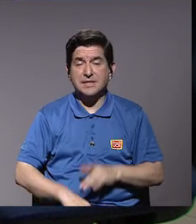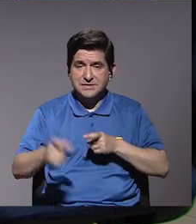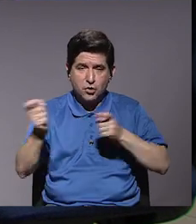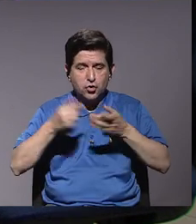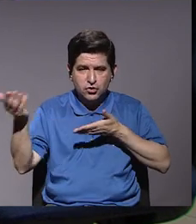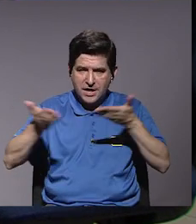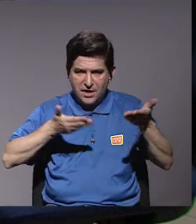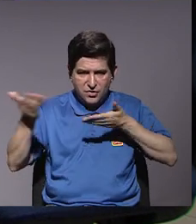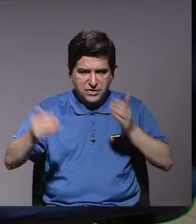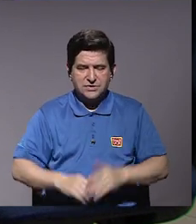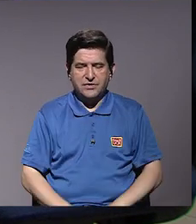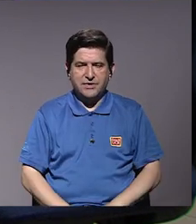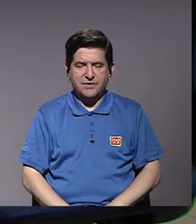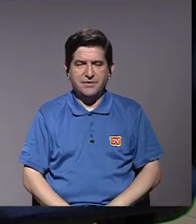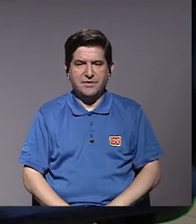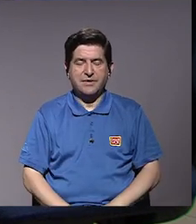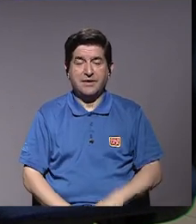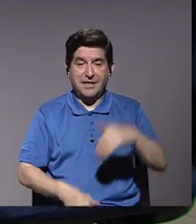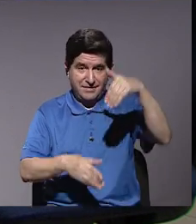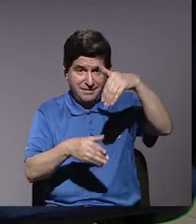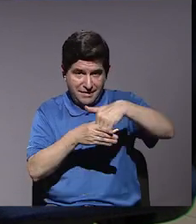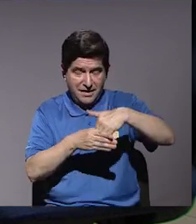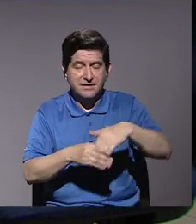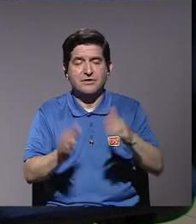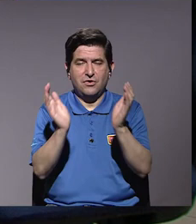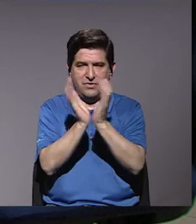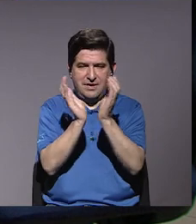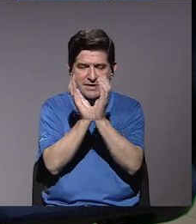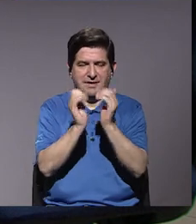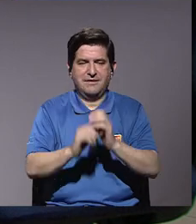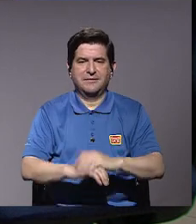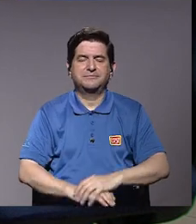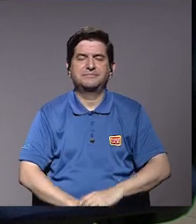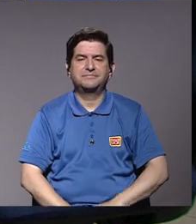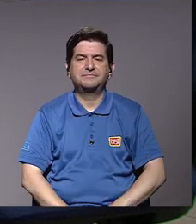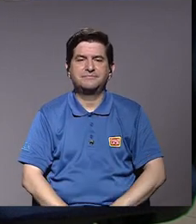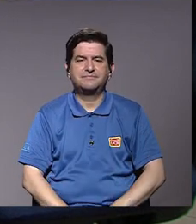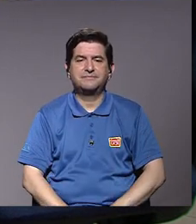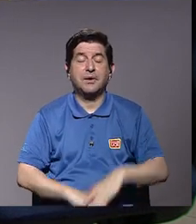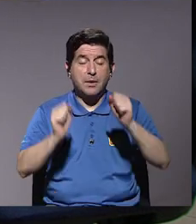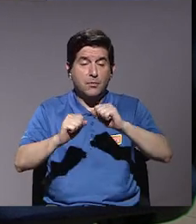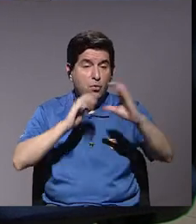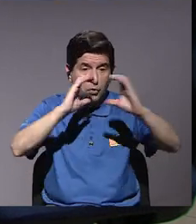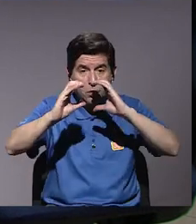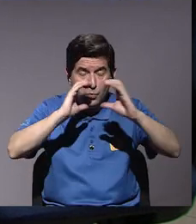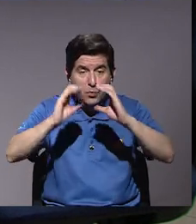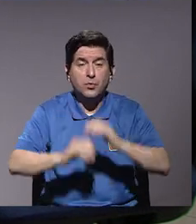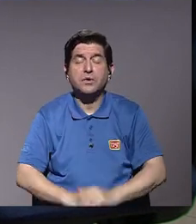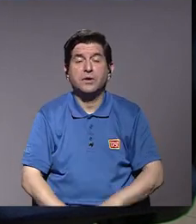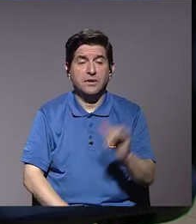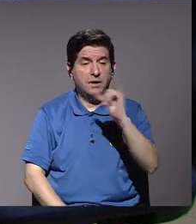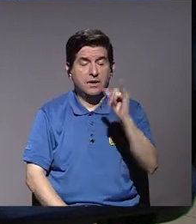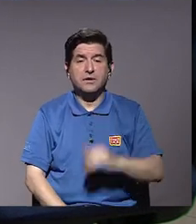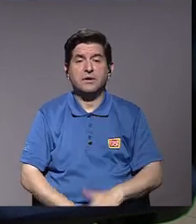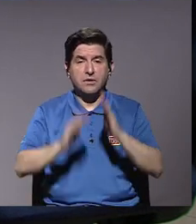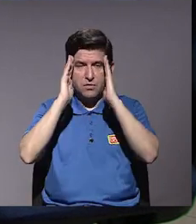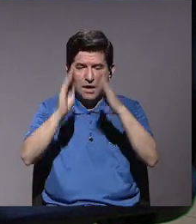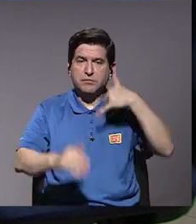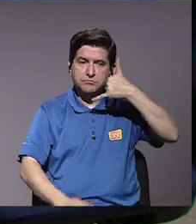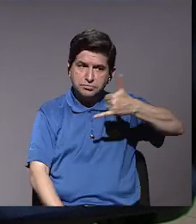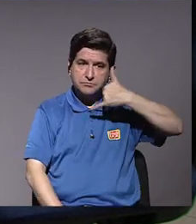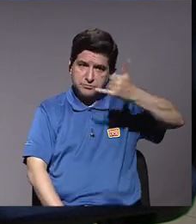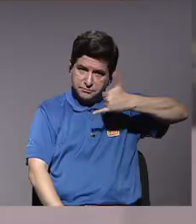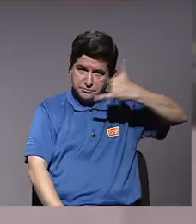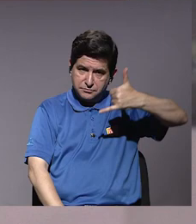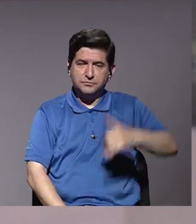contserv@ccss.sa.cr, que es Contraloría de Servicios, arroba todo lo de la caja, ¿verdad? Pero es como la abreviatura. Por ahí podemos comunicarlos,